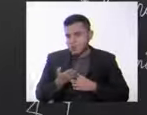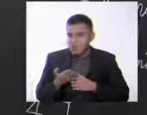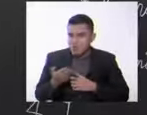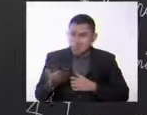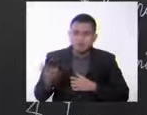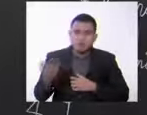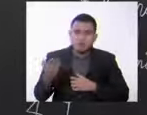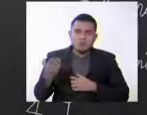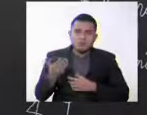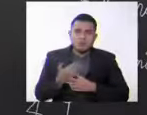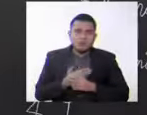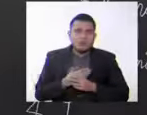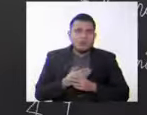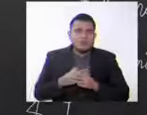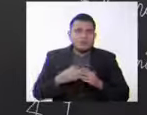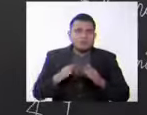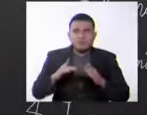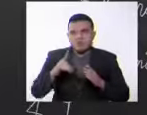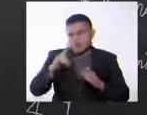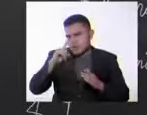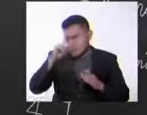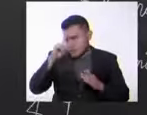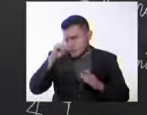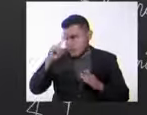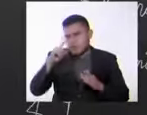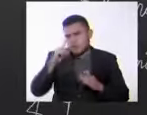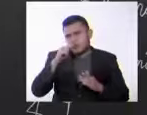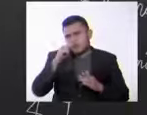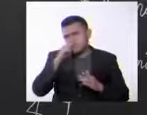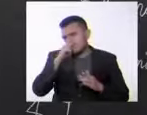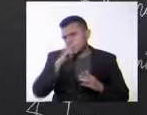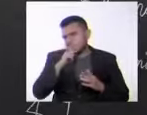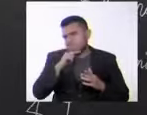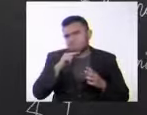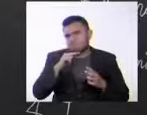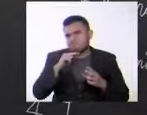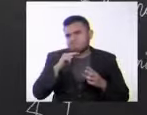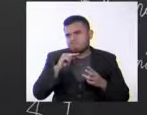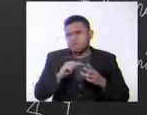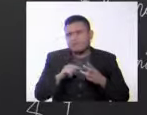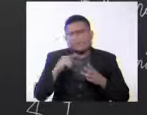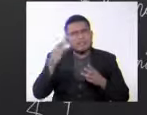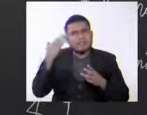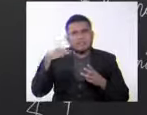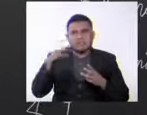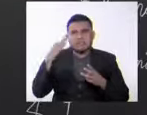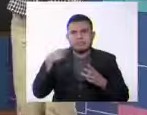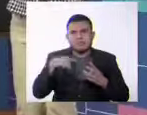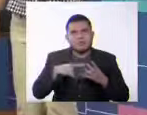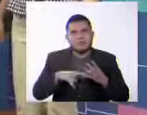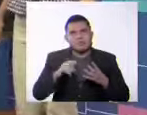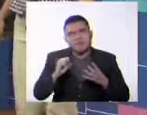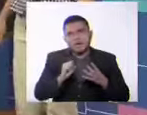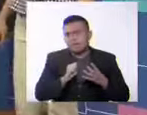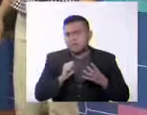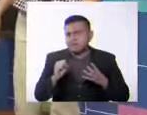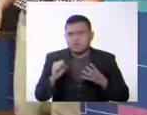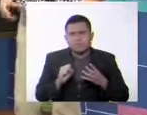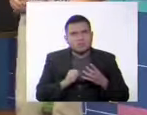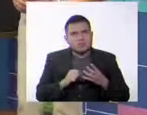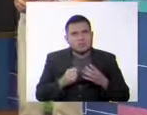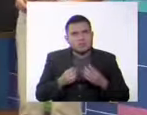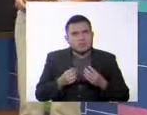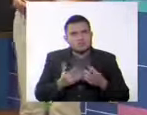objeto, puede ser una idea, puede ser una tradición. Un sonido, una canción. Un sonido, una